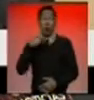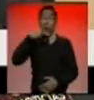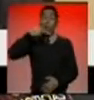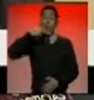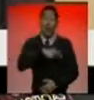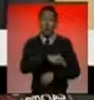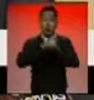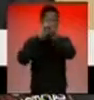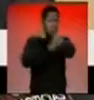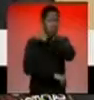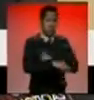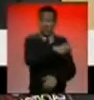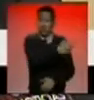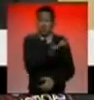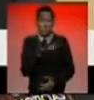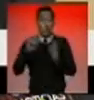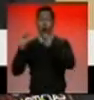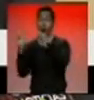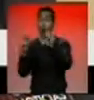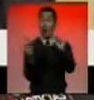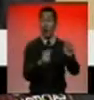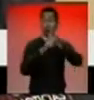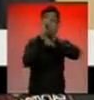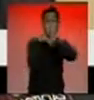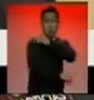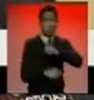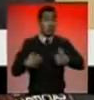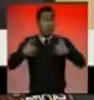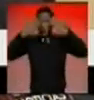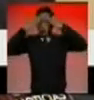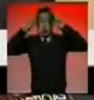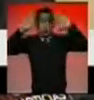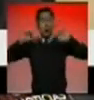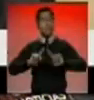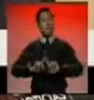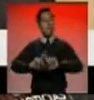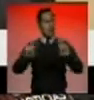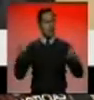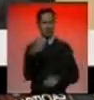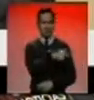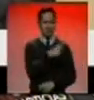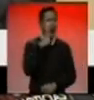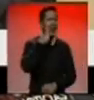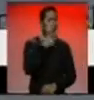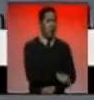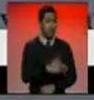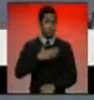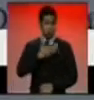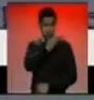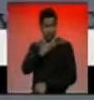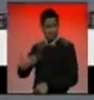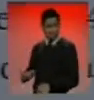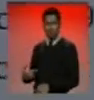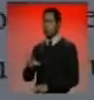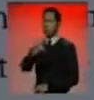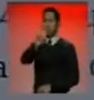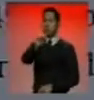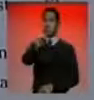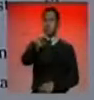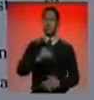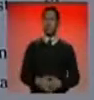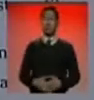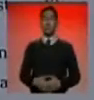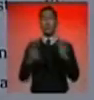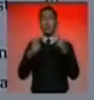es que hay consecuencias ahí en plena campaña yo no sé eso lo que existe es que yo no quiero a un mentiroso de presidente que ya me lo han criticado también aquellos